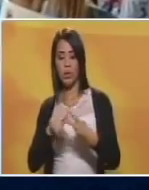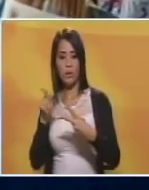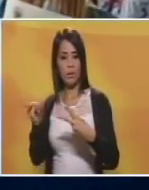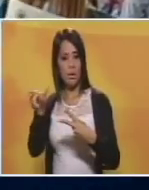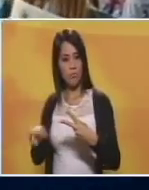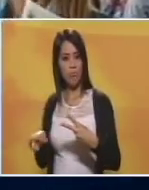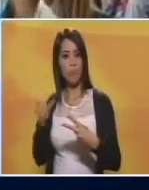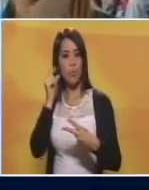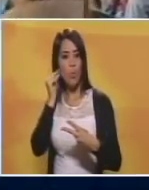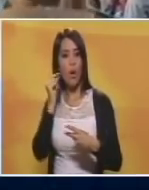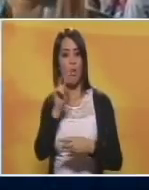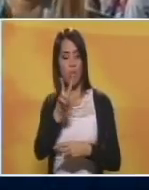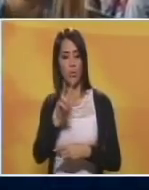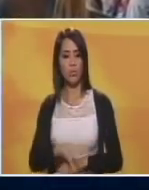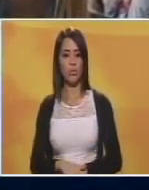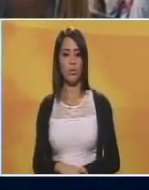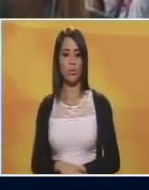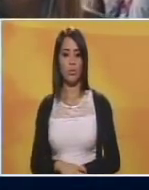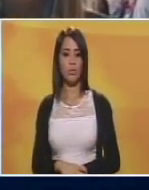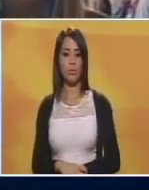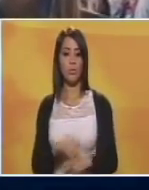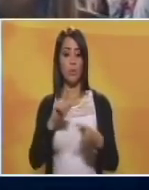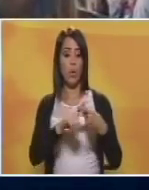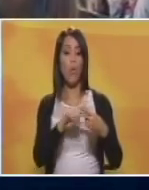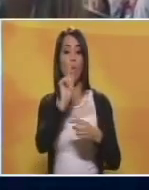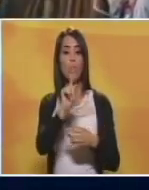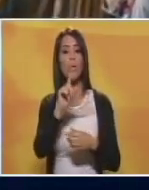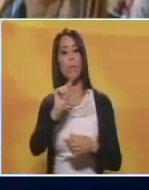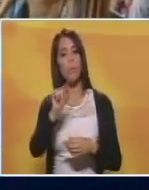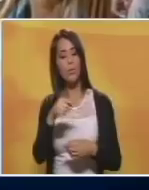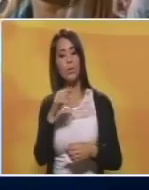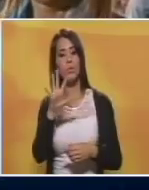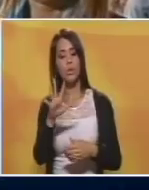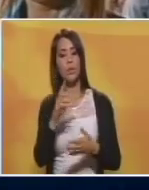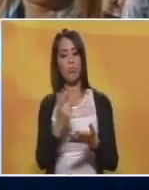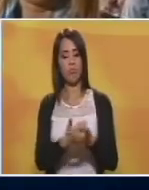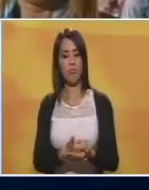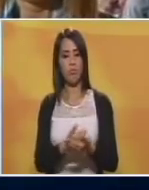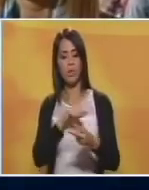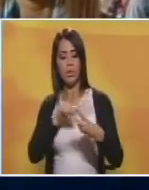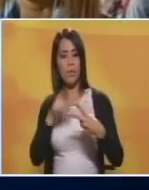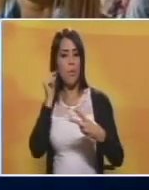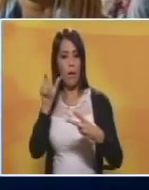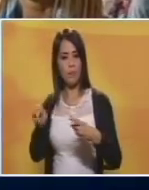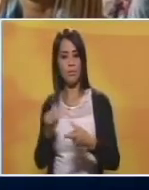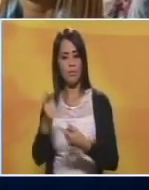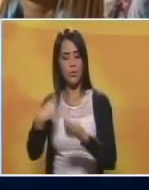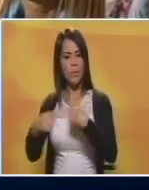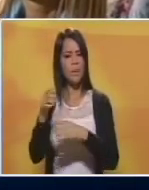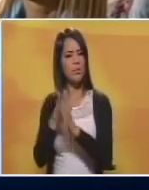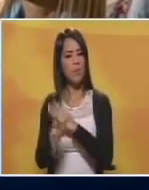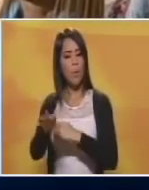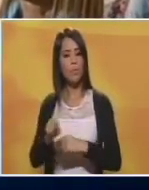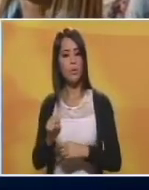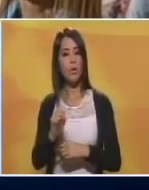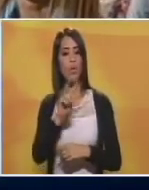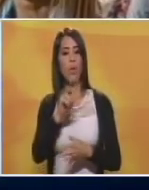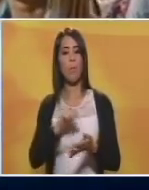número 2. Yo invertí en un lingotico de 1.5 gramos y Cilia invirtió en un lingotico